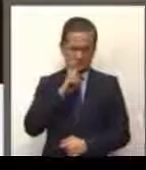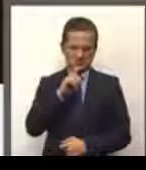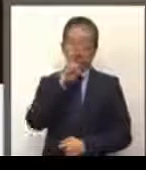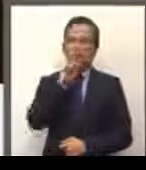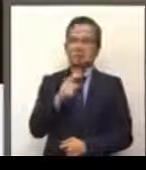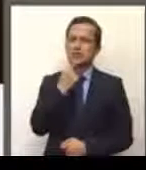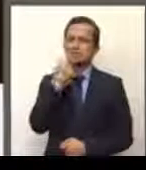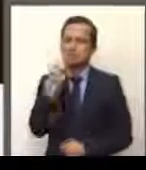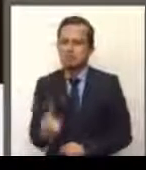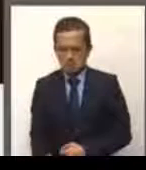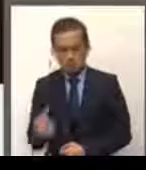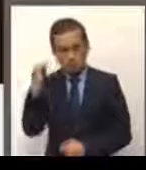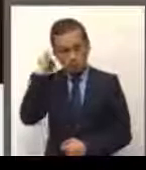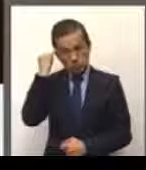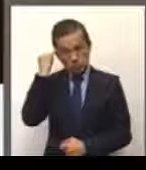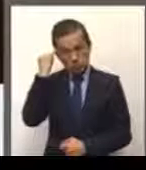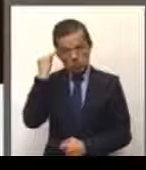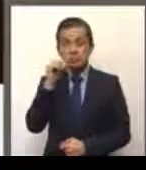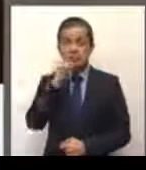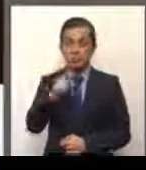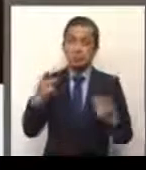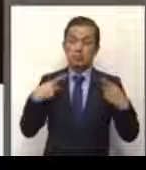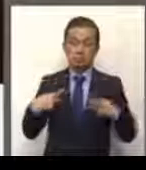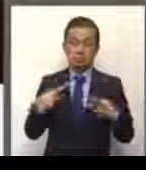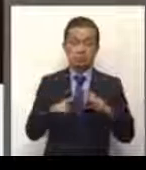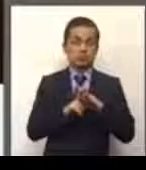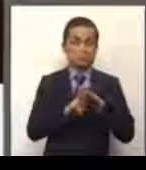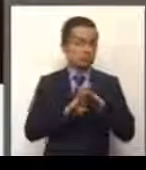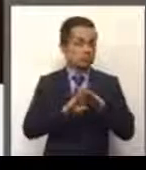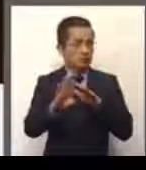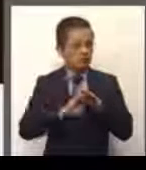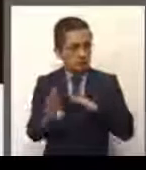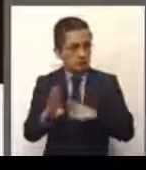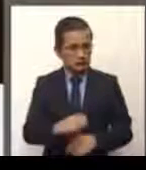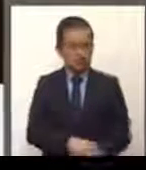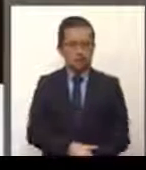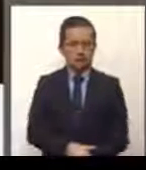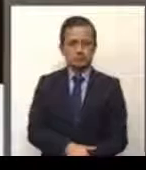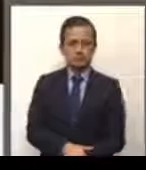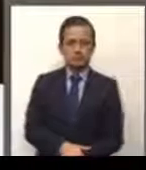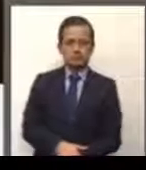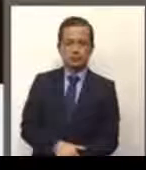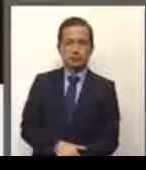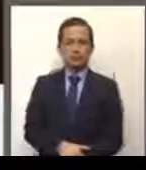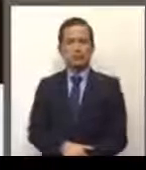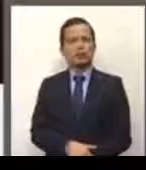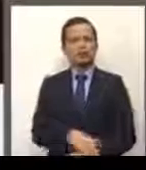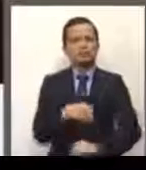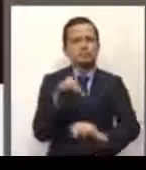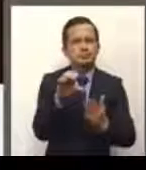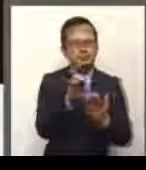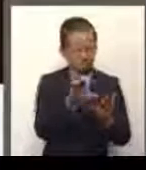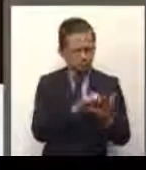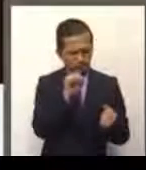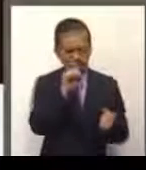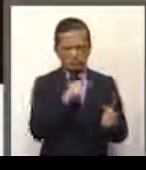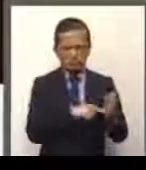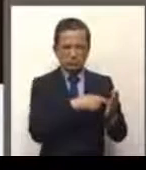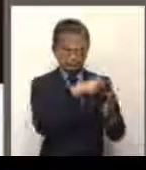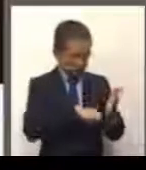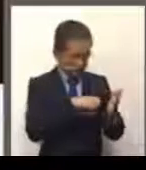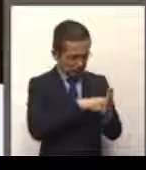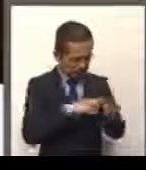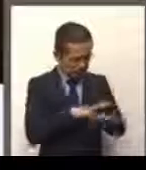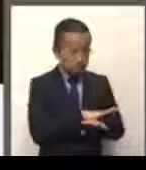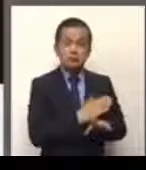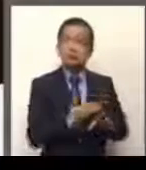indígenas, así como los migrantes. Asimismo, la reforma constitucional de 2001